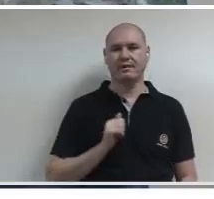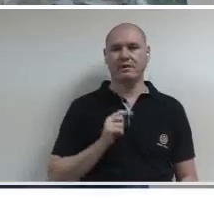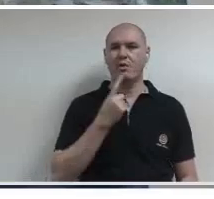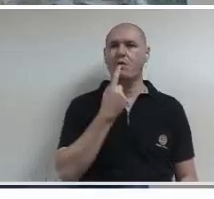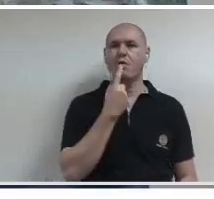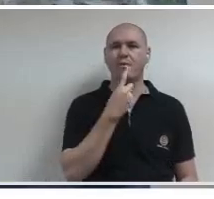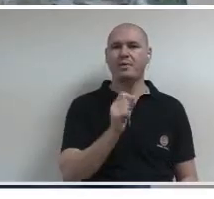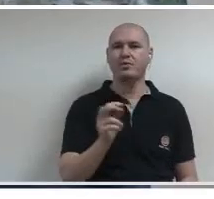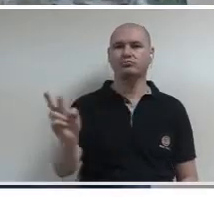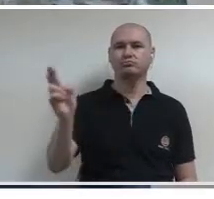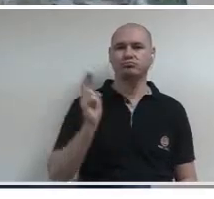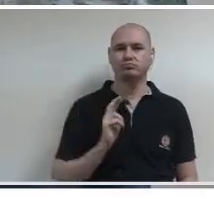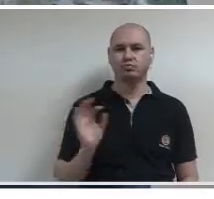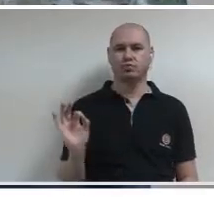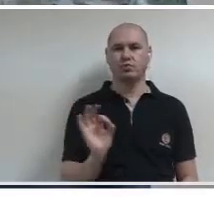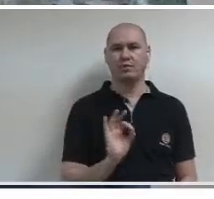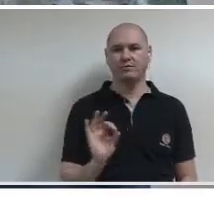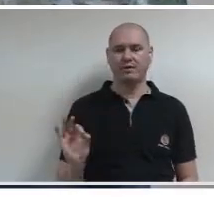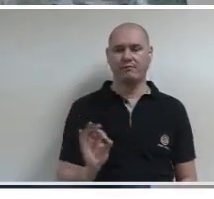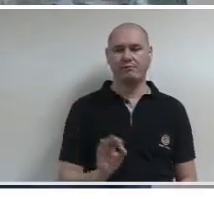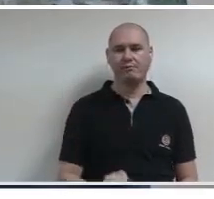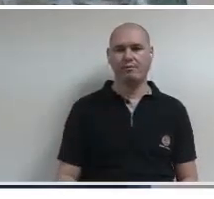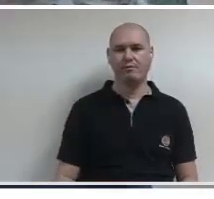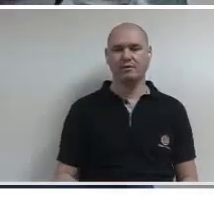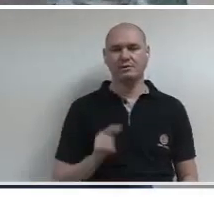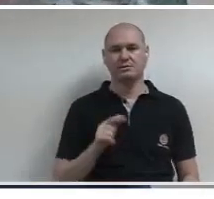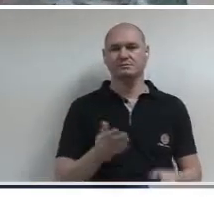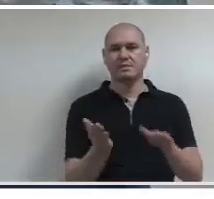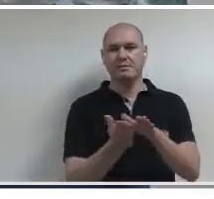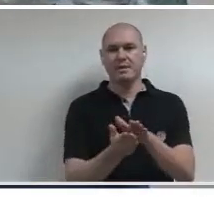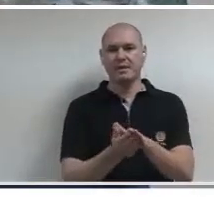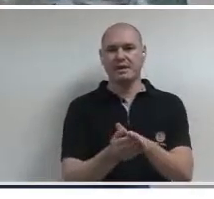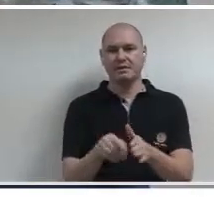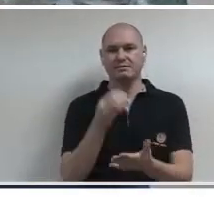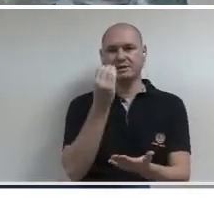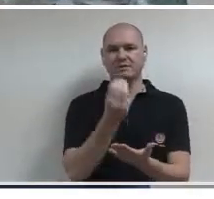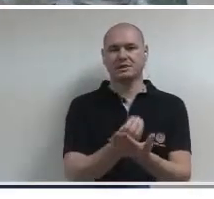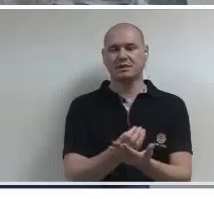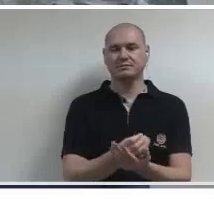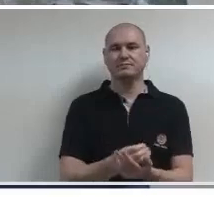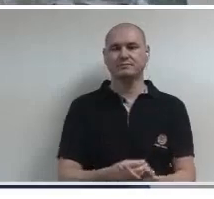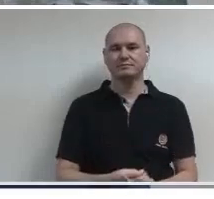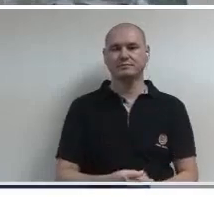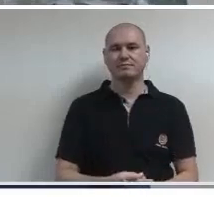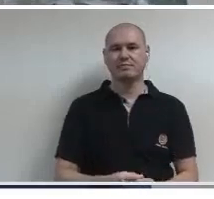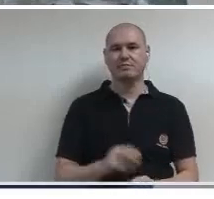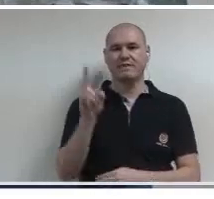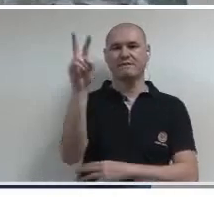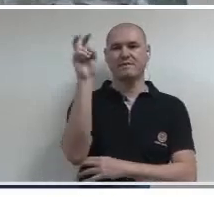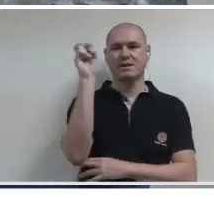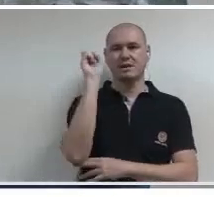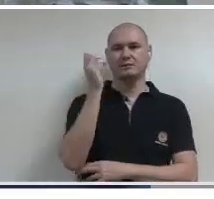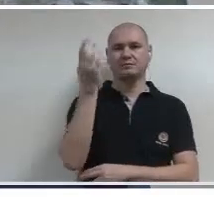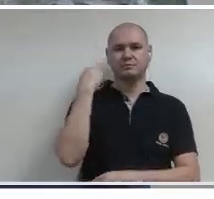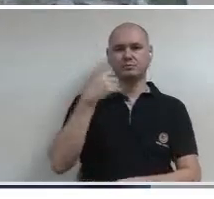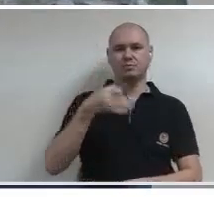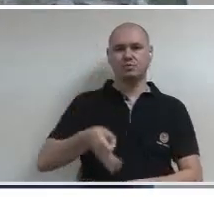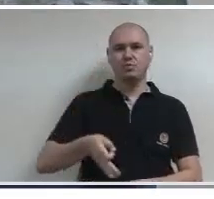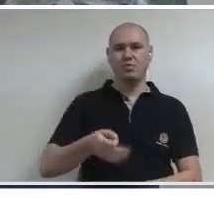ya. O el coma y pope, ya está para el dictamen final.